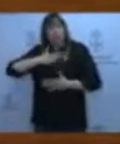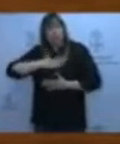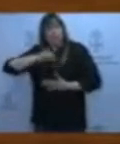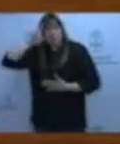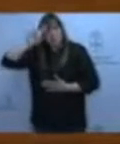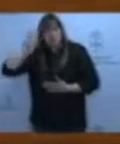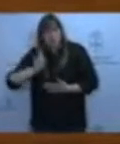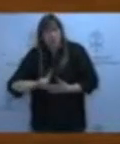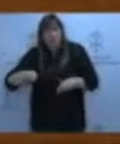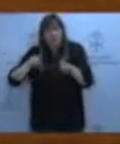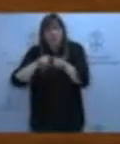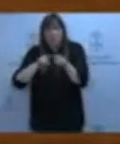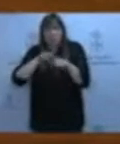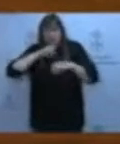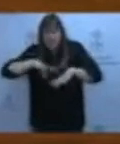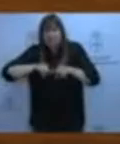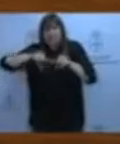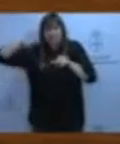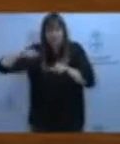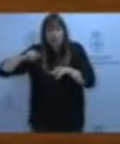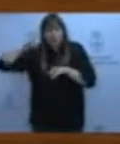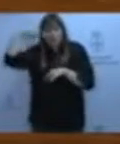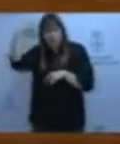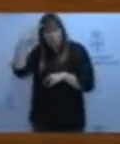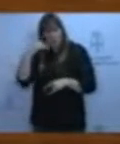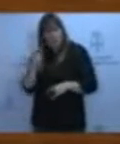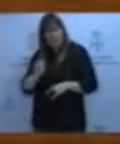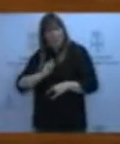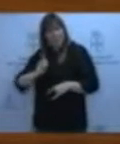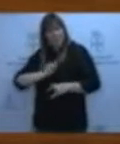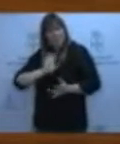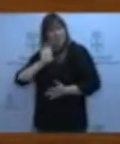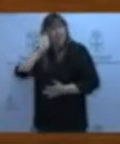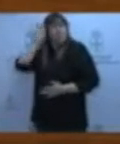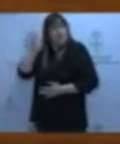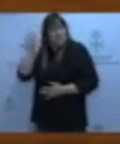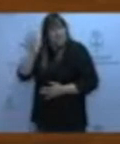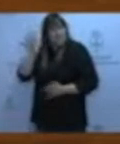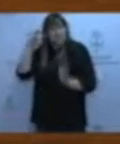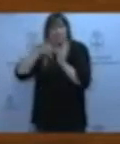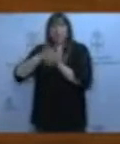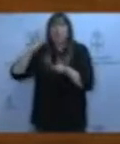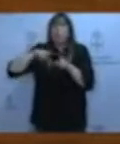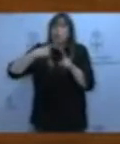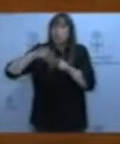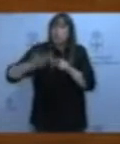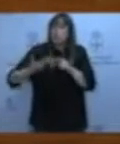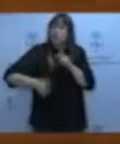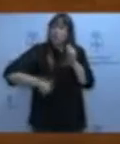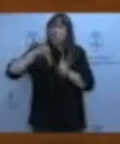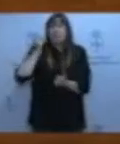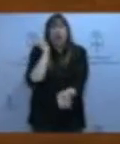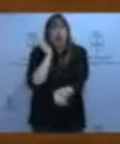como vestigio de nuestra historia, de nuestra cultura y de nuestra identidad como país, que es una de las cuestiones, yo creo, más importantes y uno de los